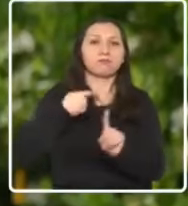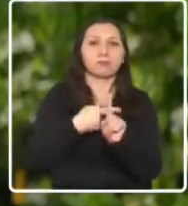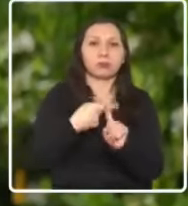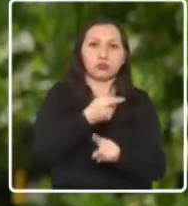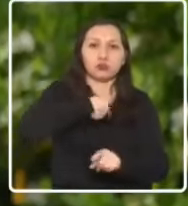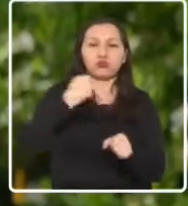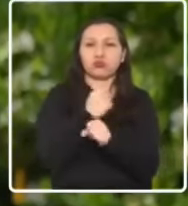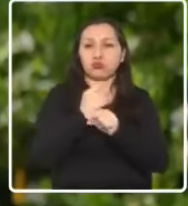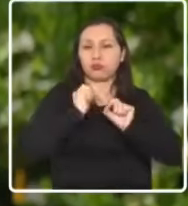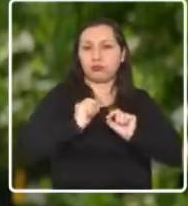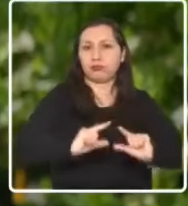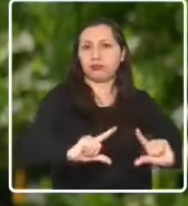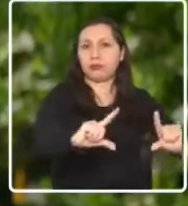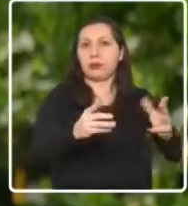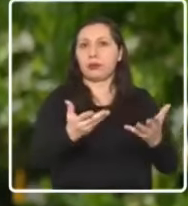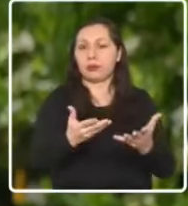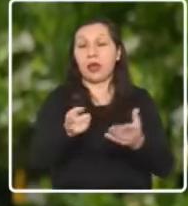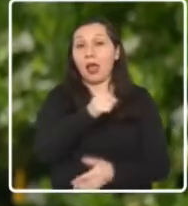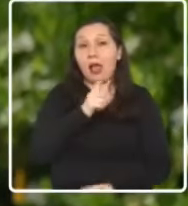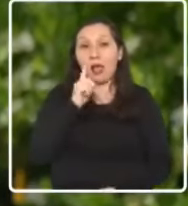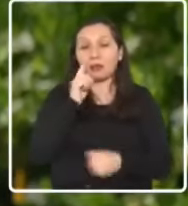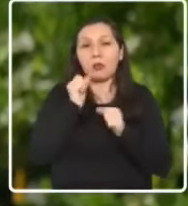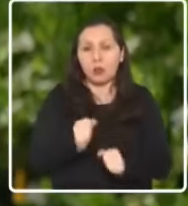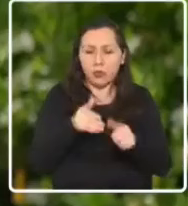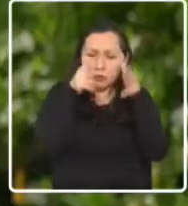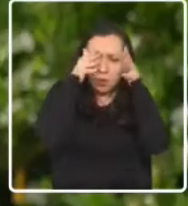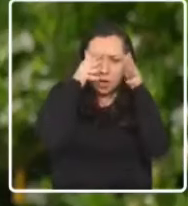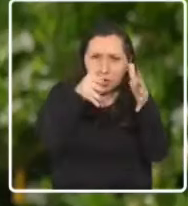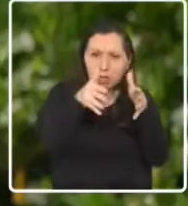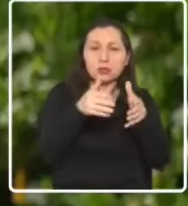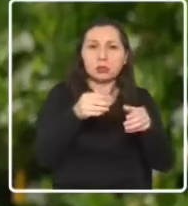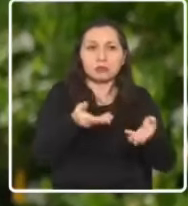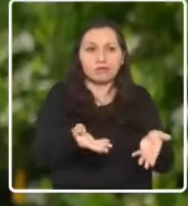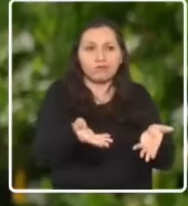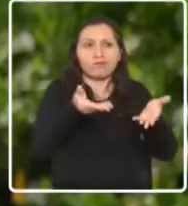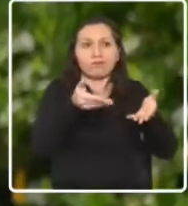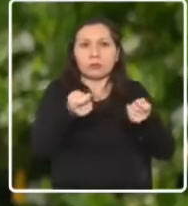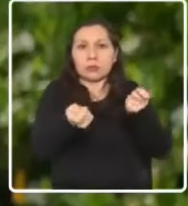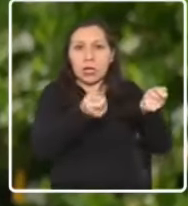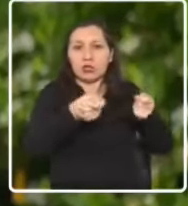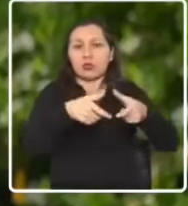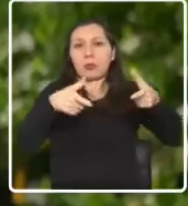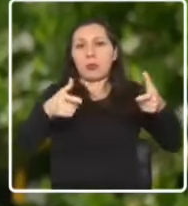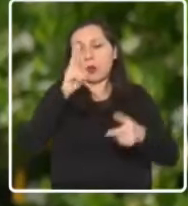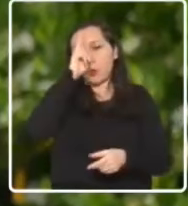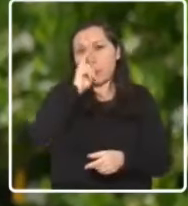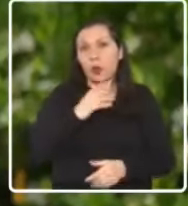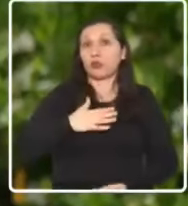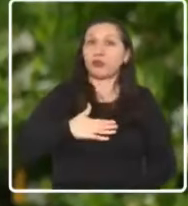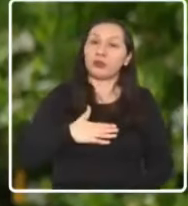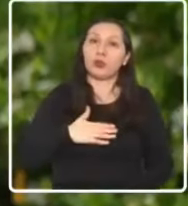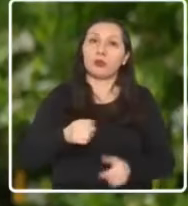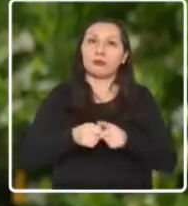nuestros emprendimientos, porque de esta manera nos podemos concentrar en hacer crecer nuestros negocios, como yo me ha